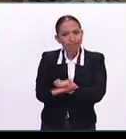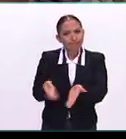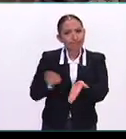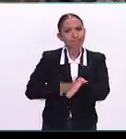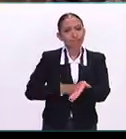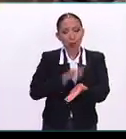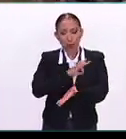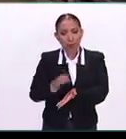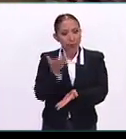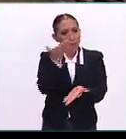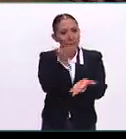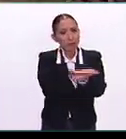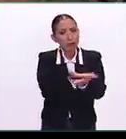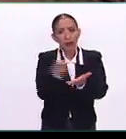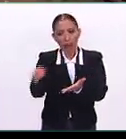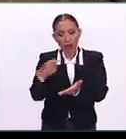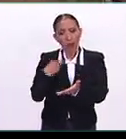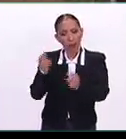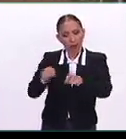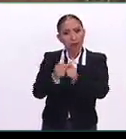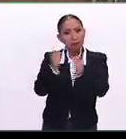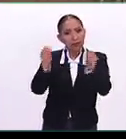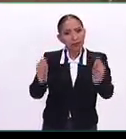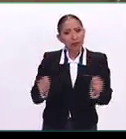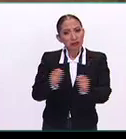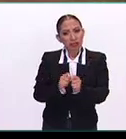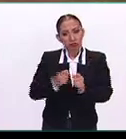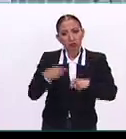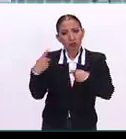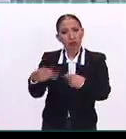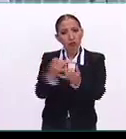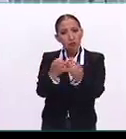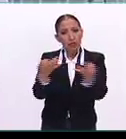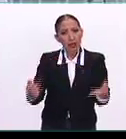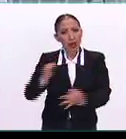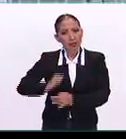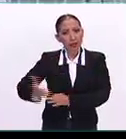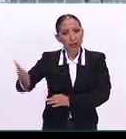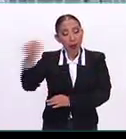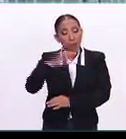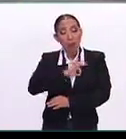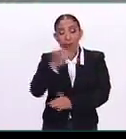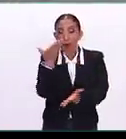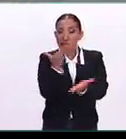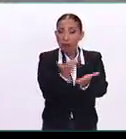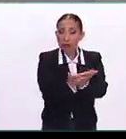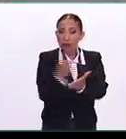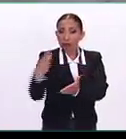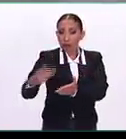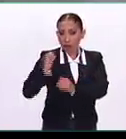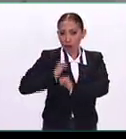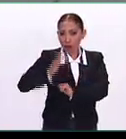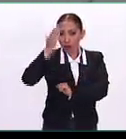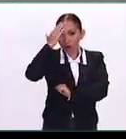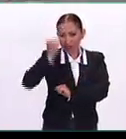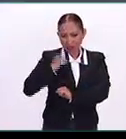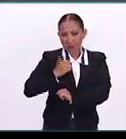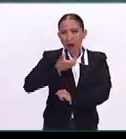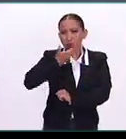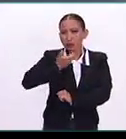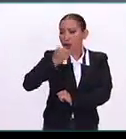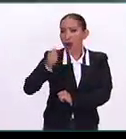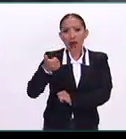bilingüe, puedan exigir que se les titulen sus territorios ancestrales, puedan exigir que sus autoridades